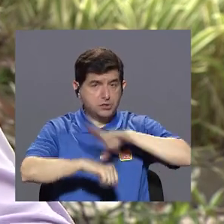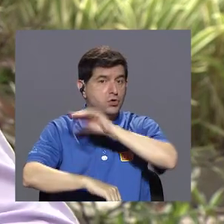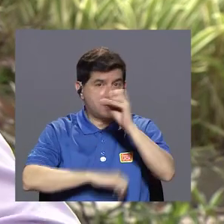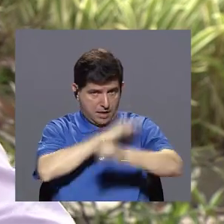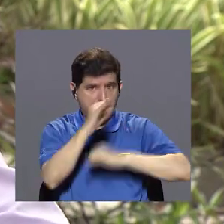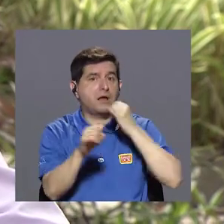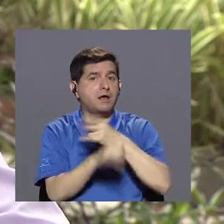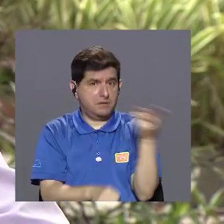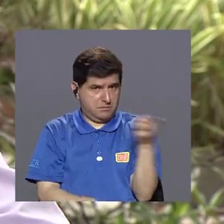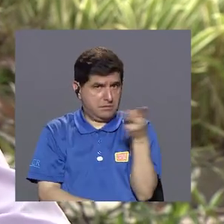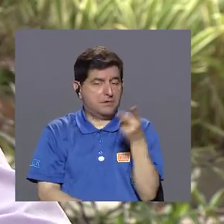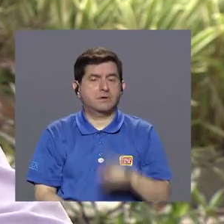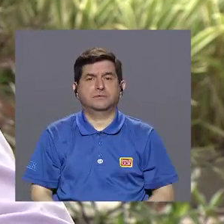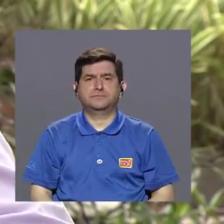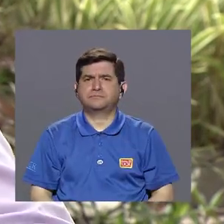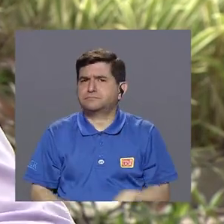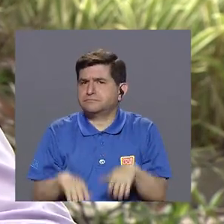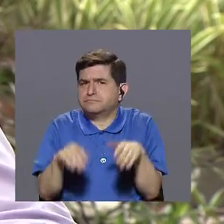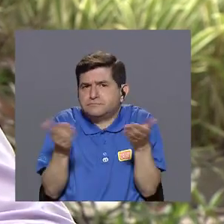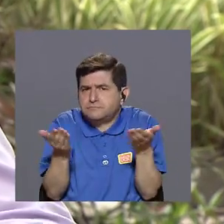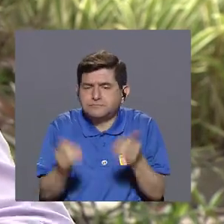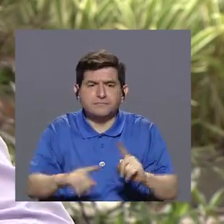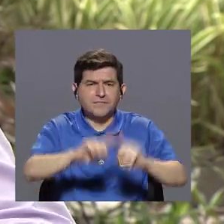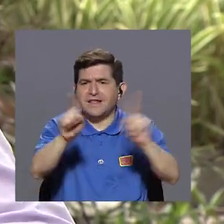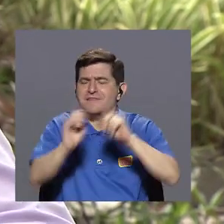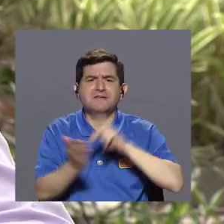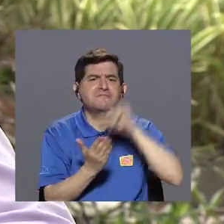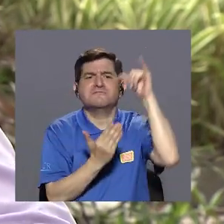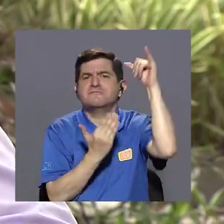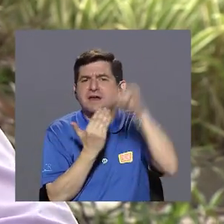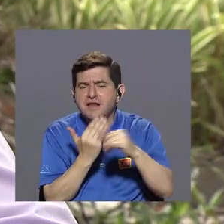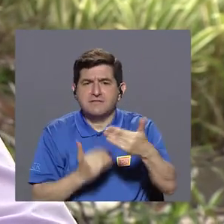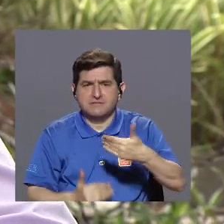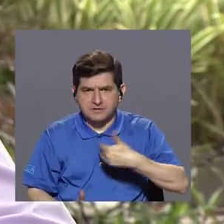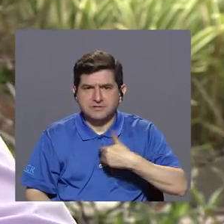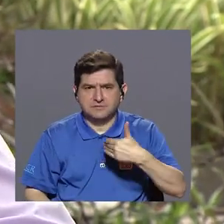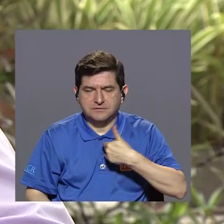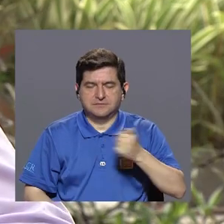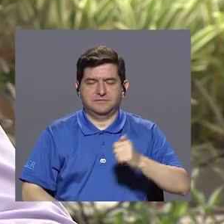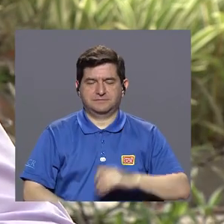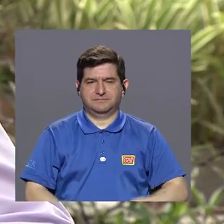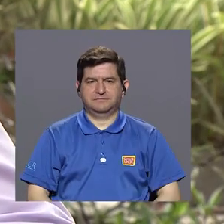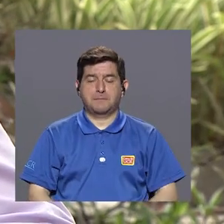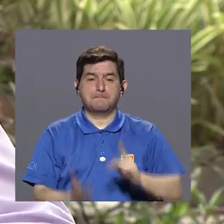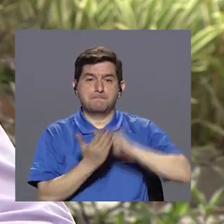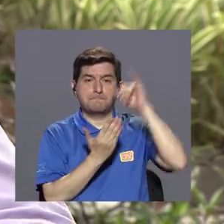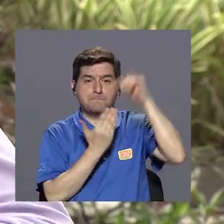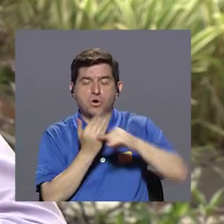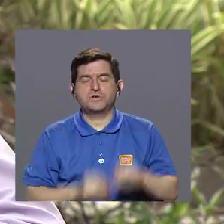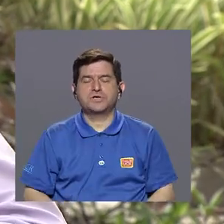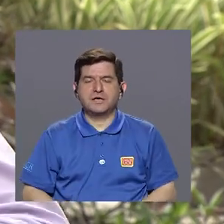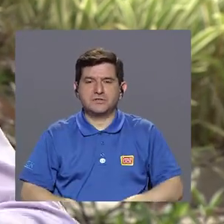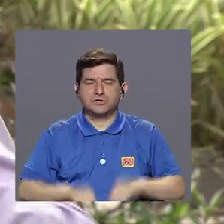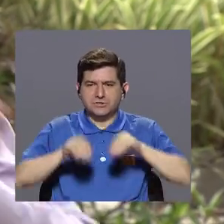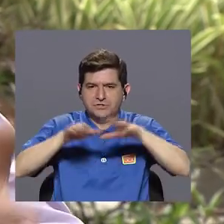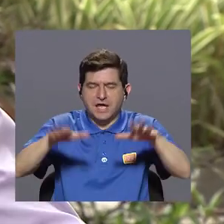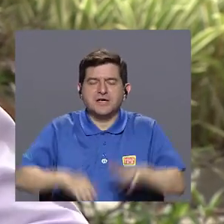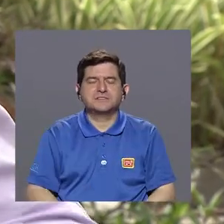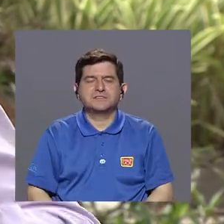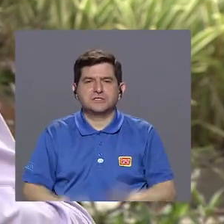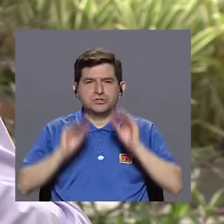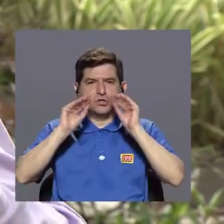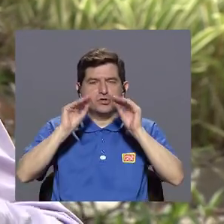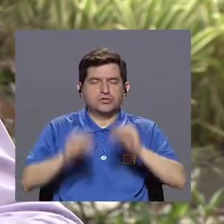nivel internacional, a través de los diferentes proyectos que tenemos. Proyectos de extensión docente,